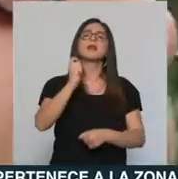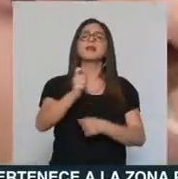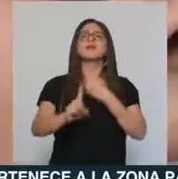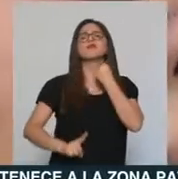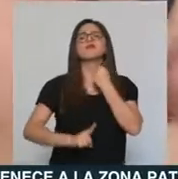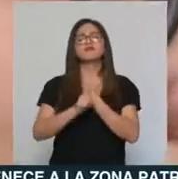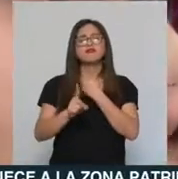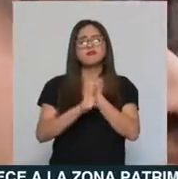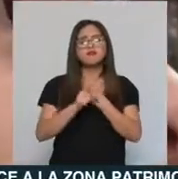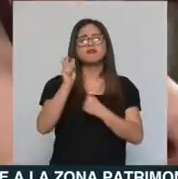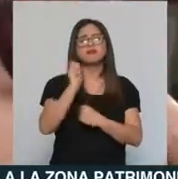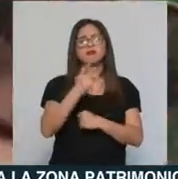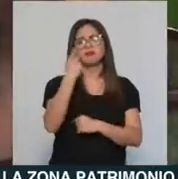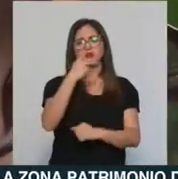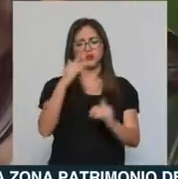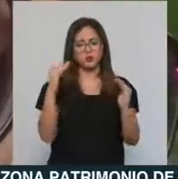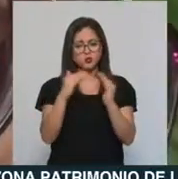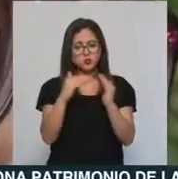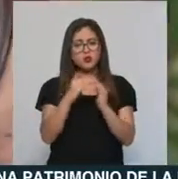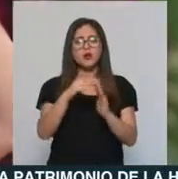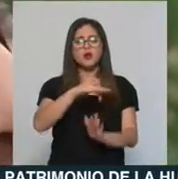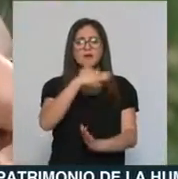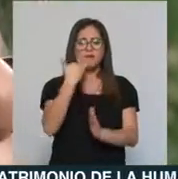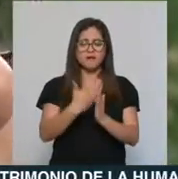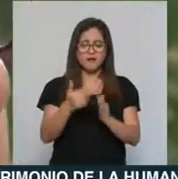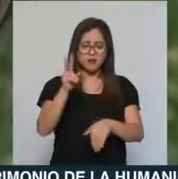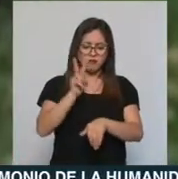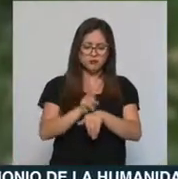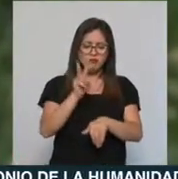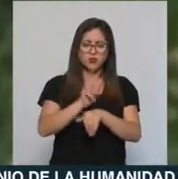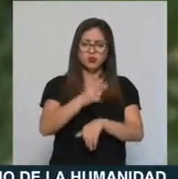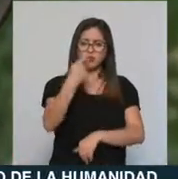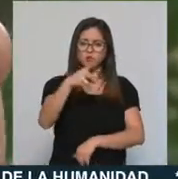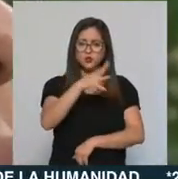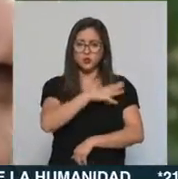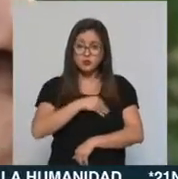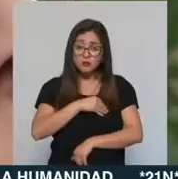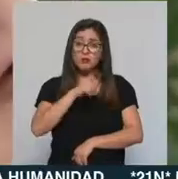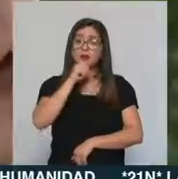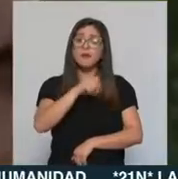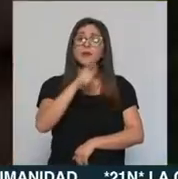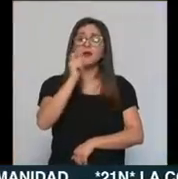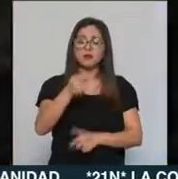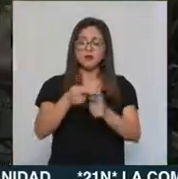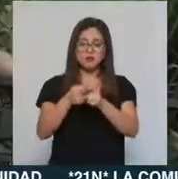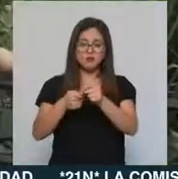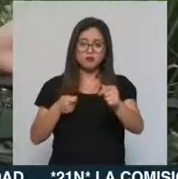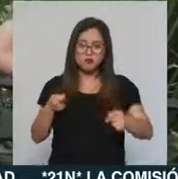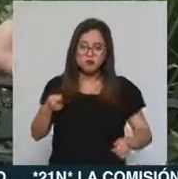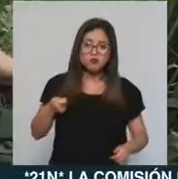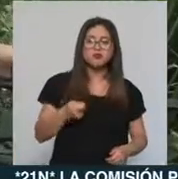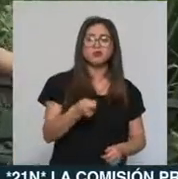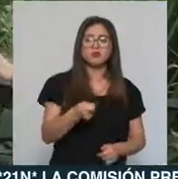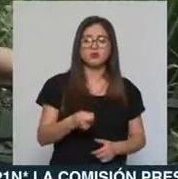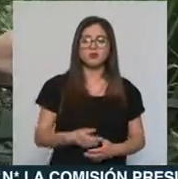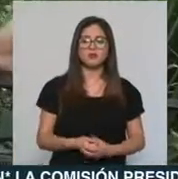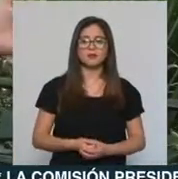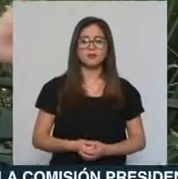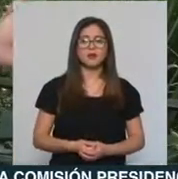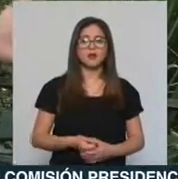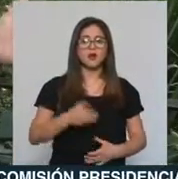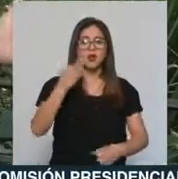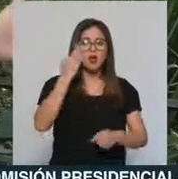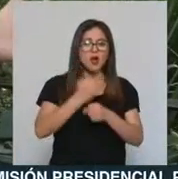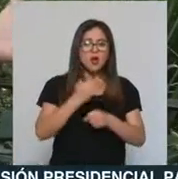por cuestiones de la casa y del cuidado de los hijos, hasta llegar a ser amenazada con una arma blanca. Me está costando hasta la fecha